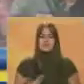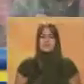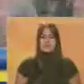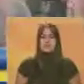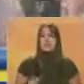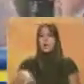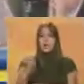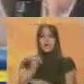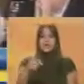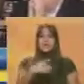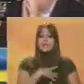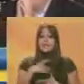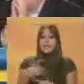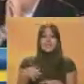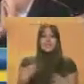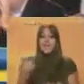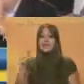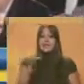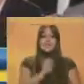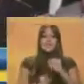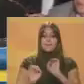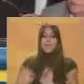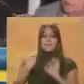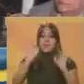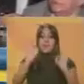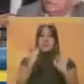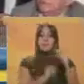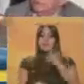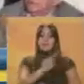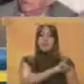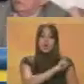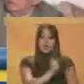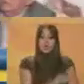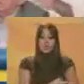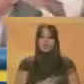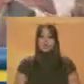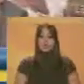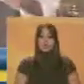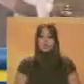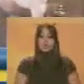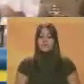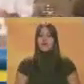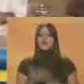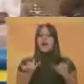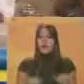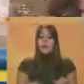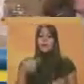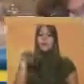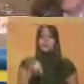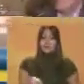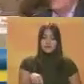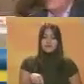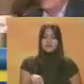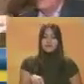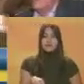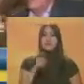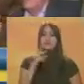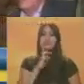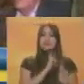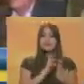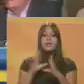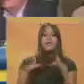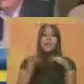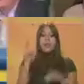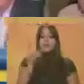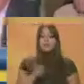Lo único que les interesa es defender sus privilegios y defender su poder. Pero aquí estamos nosotros para decirle a todos